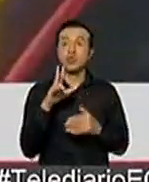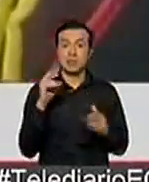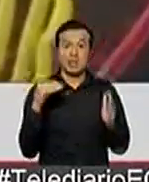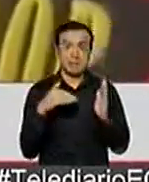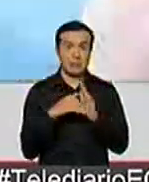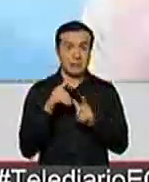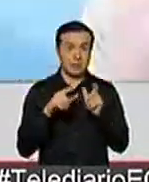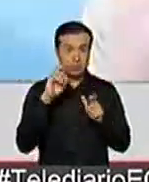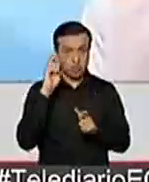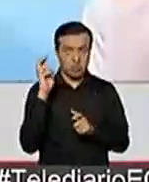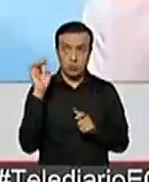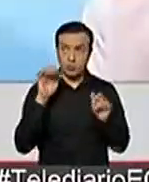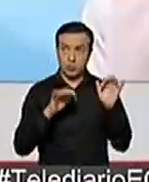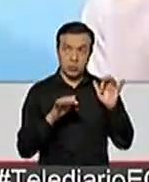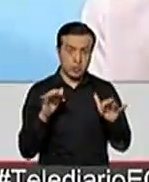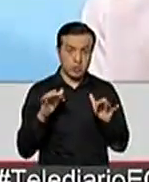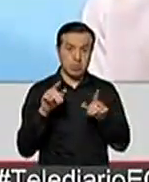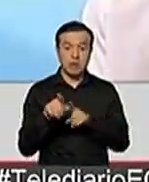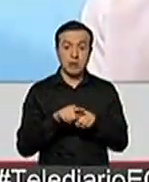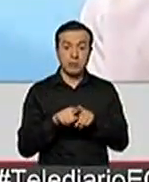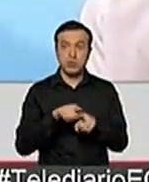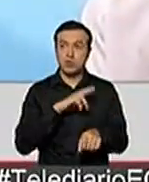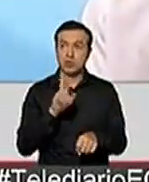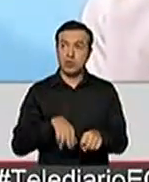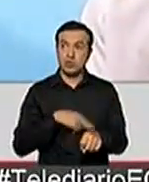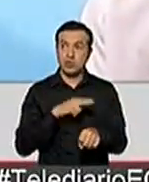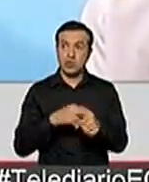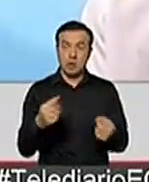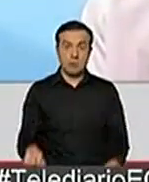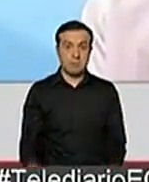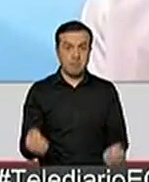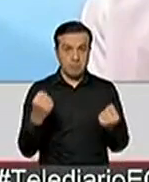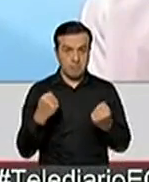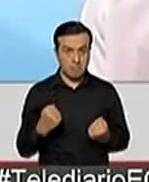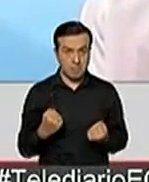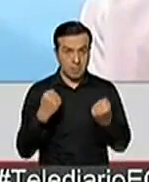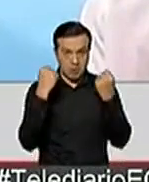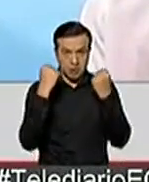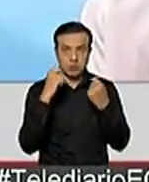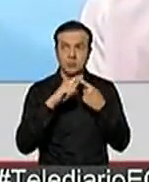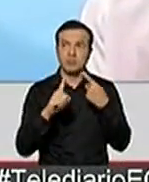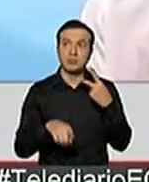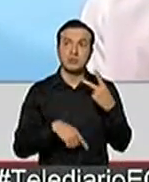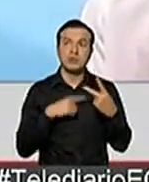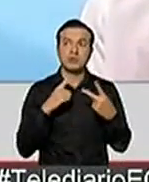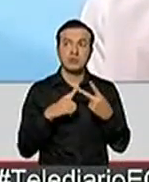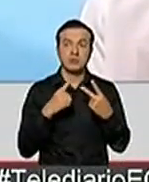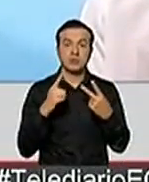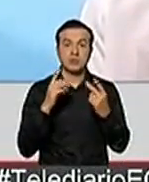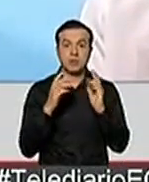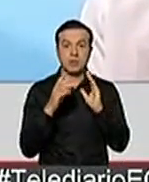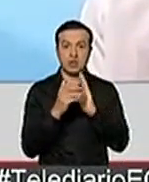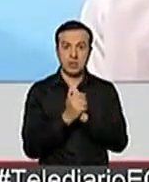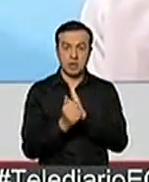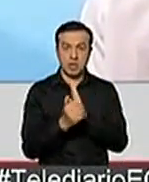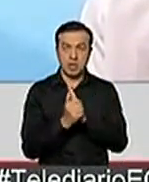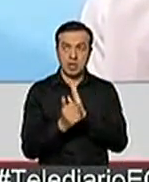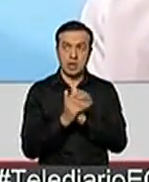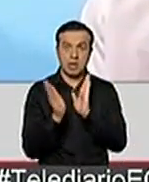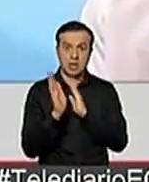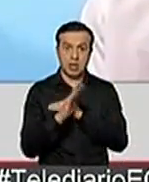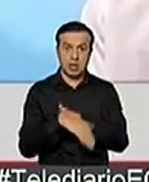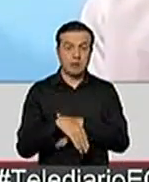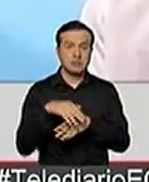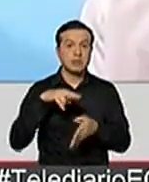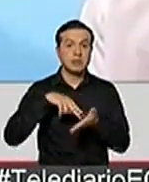30.000 turistas. Va a haber un campeonato nacional de levantamiento de pesas. También vamos a tener clases de surf